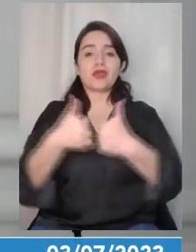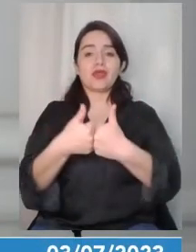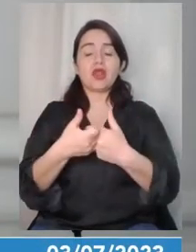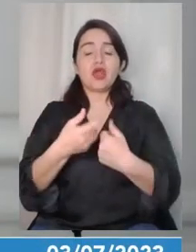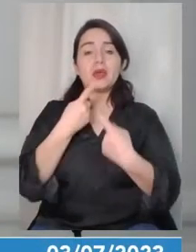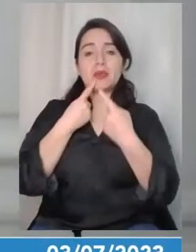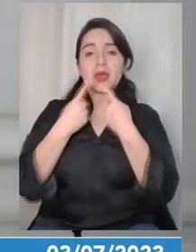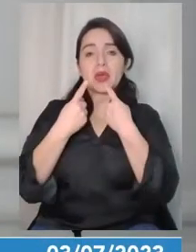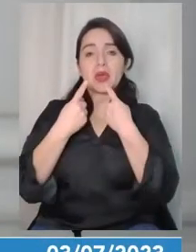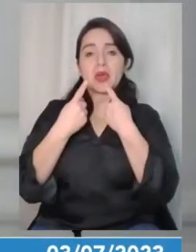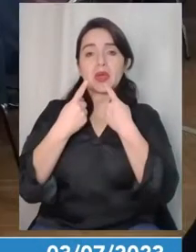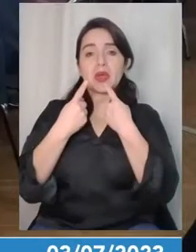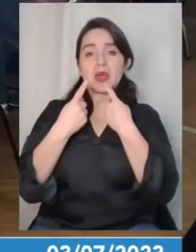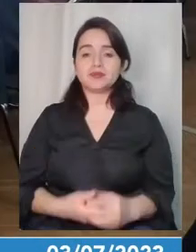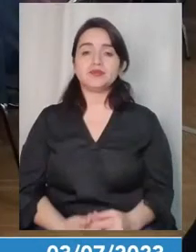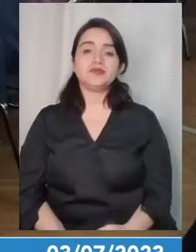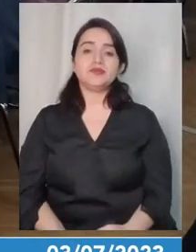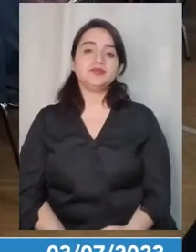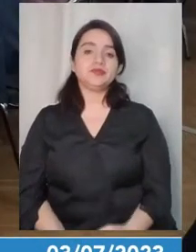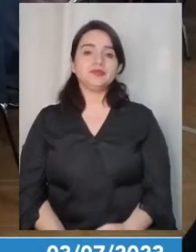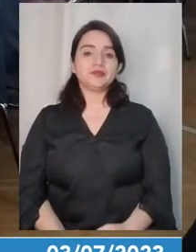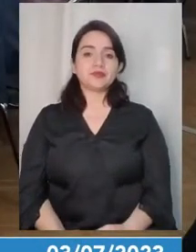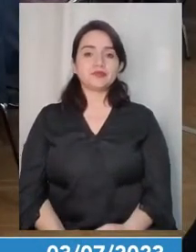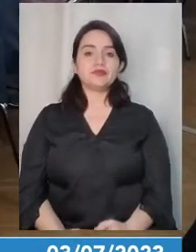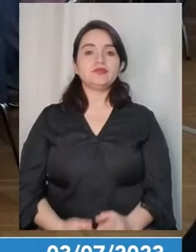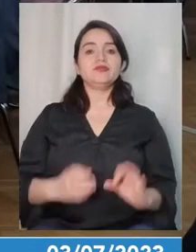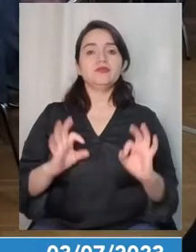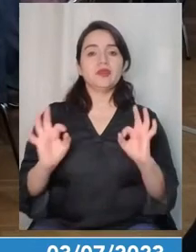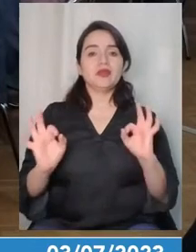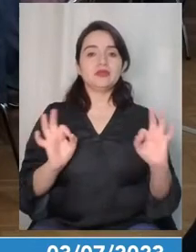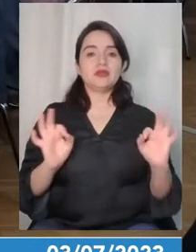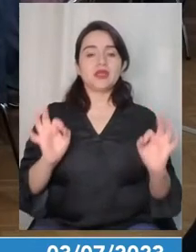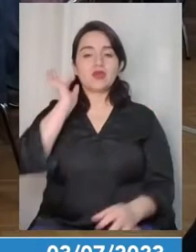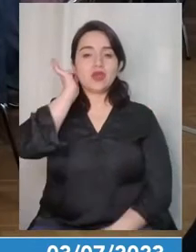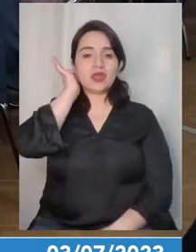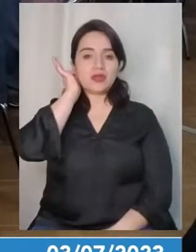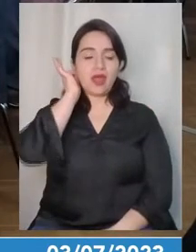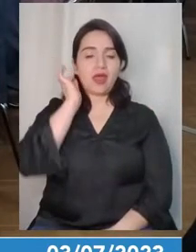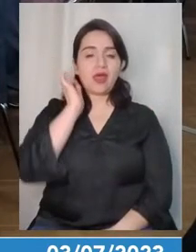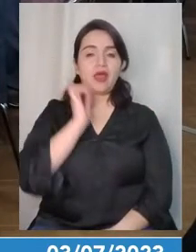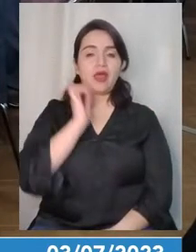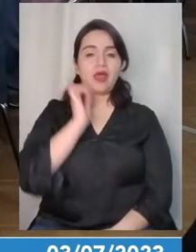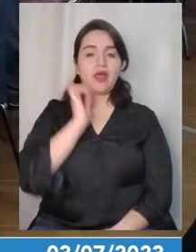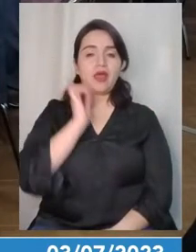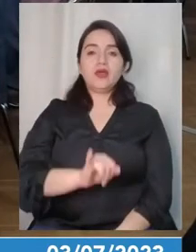La señorita Paloma Zúñiga tiene la palabra. Gracias, presidente.